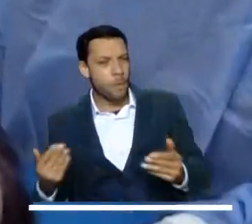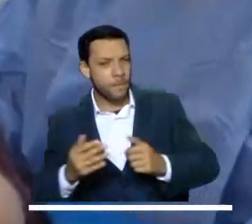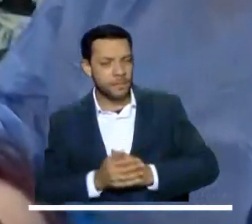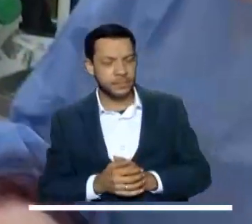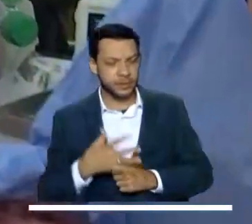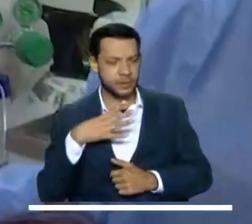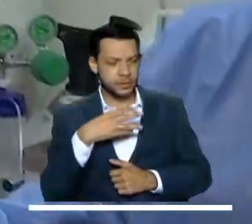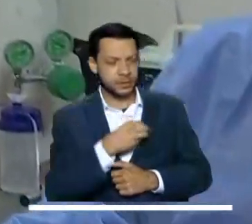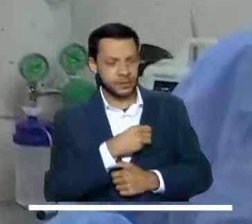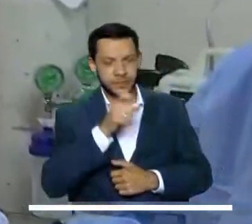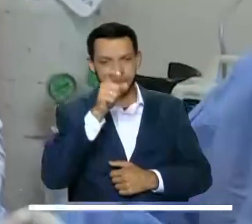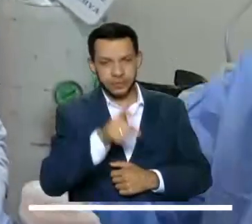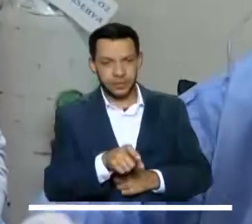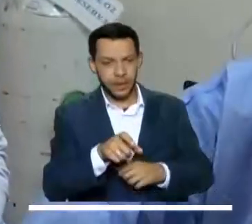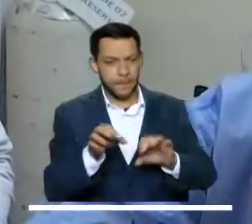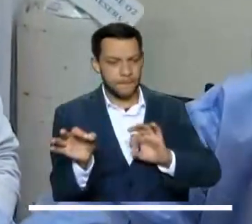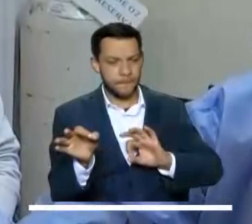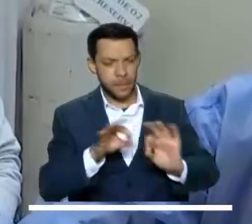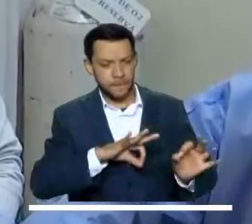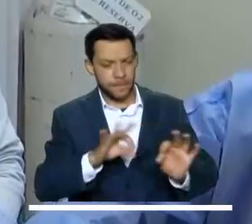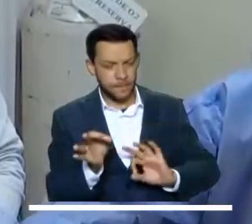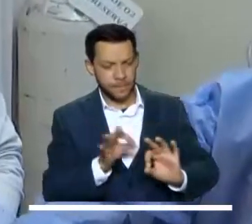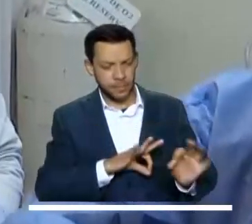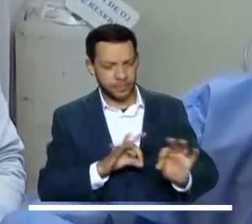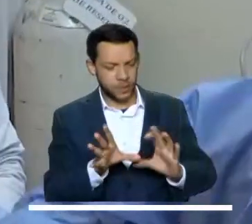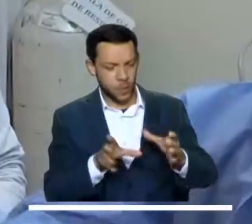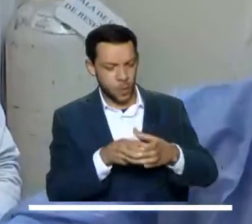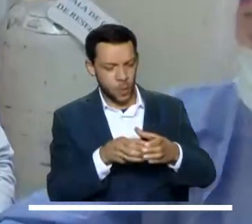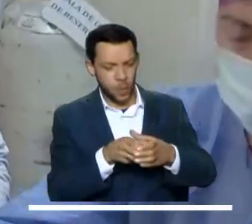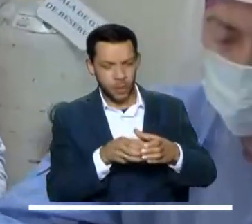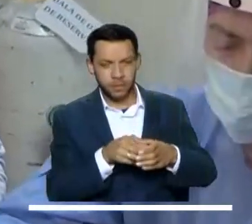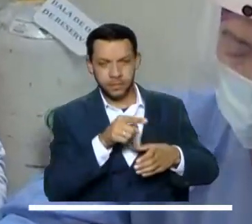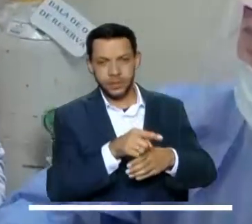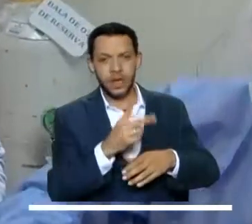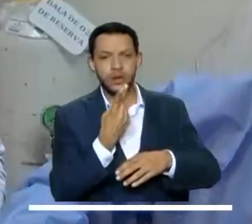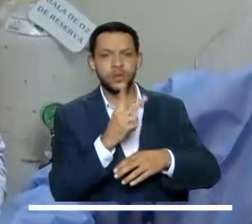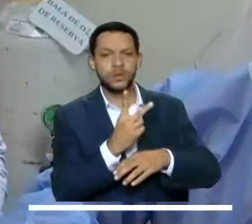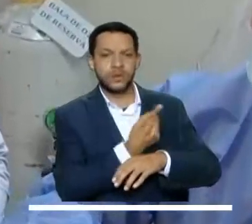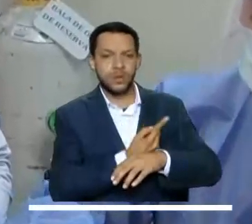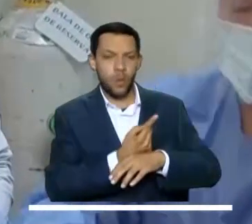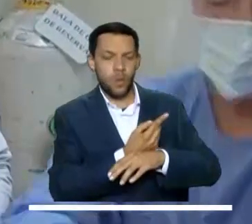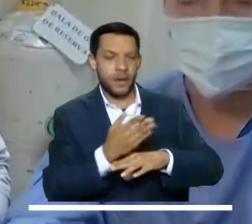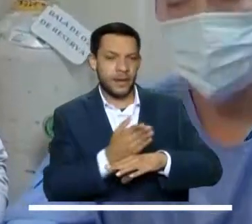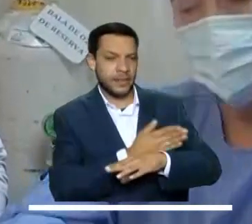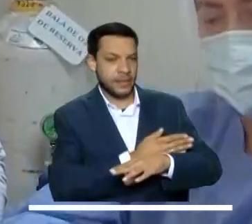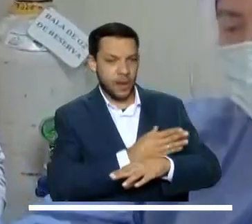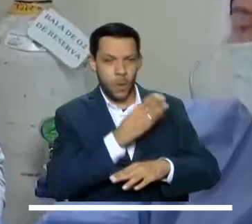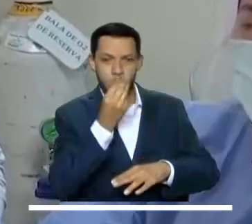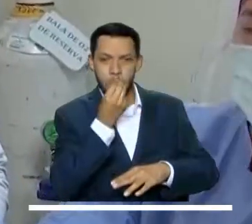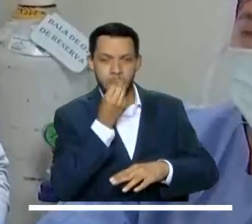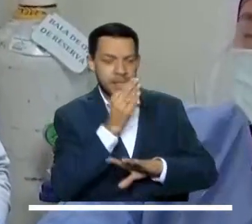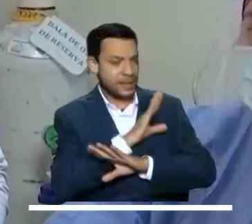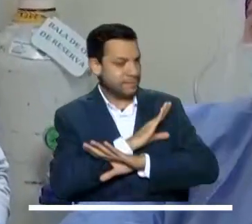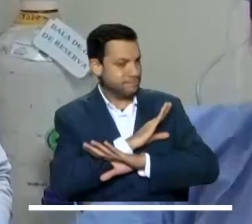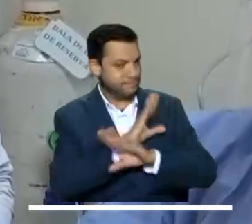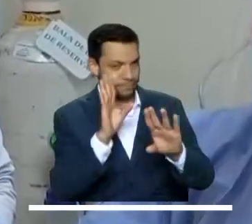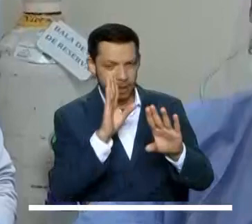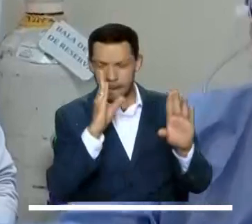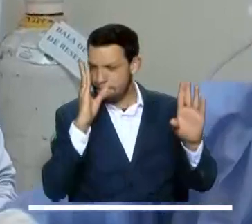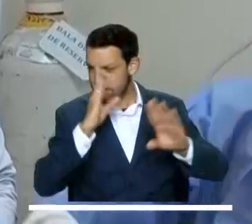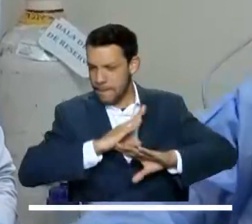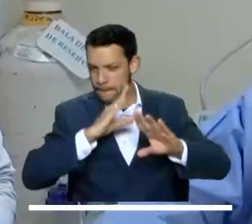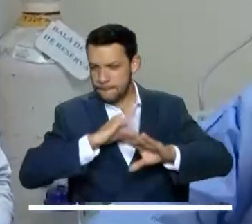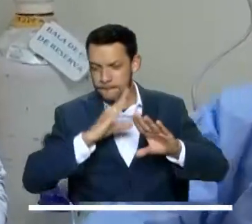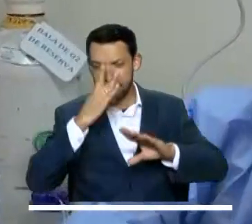primero la paciente tiene que estar en un ayuno completo, ¿sí? Mínimo 12 horas de ayuno para poder hacer el procedimiento correctamente y poder ver todo lo